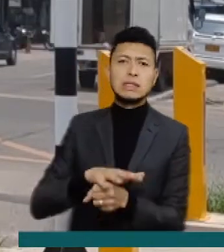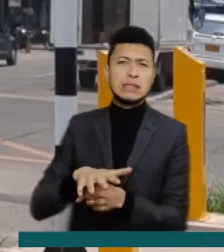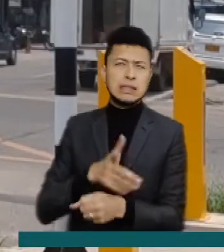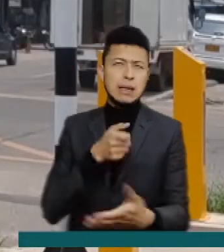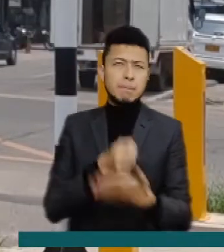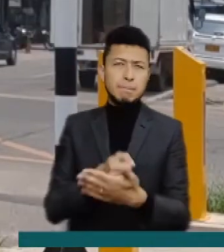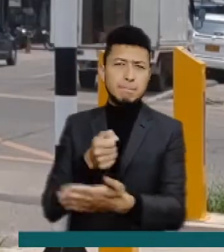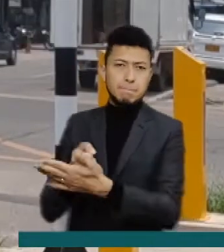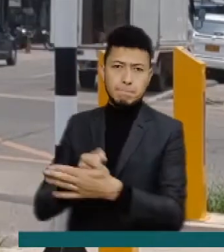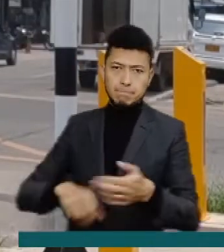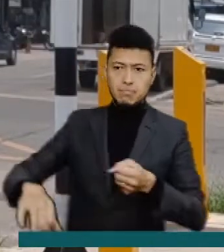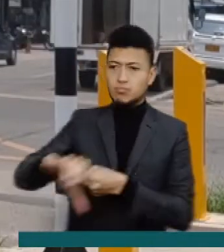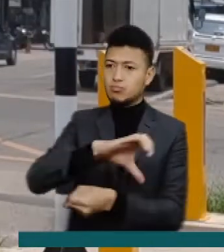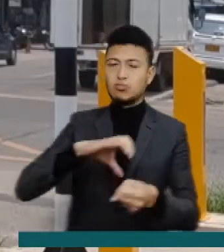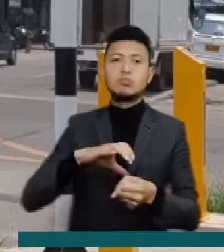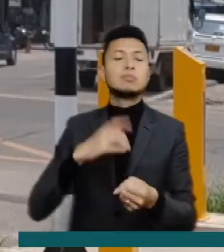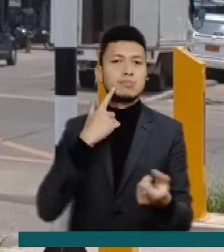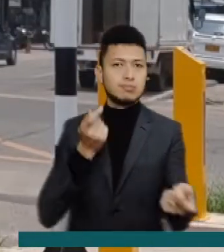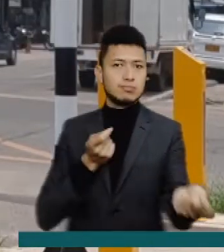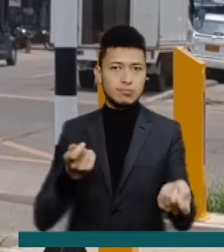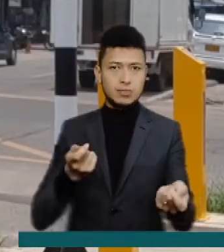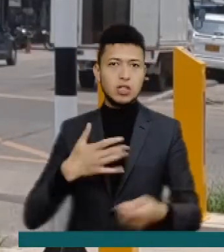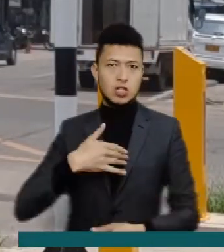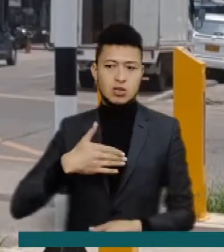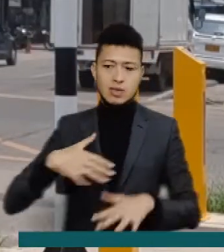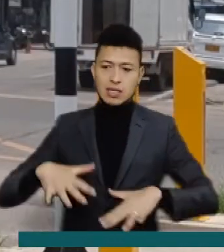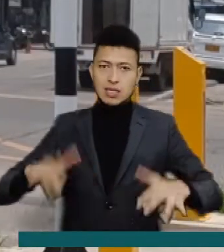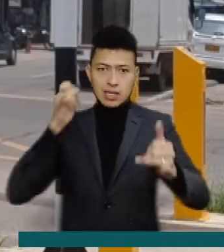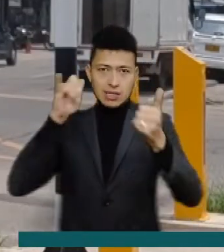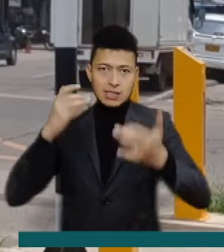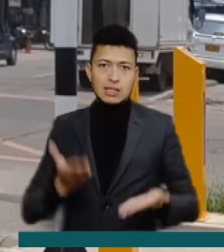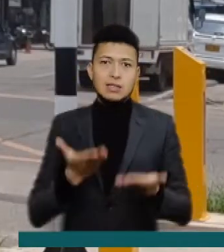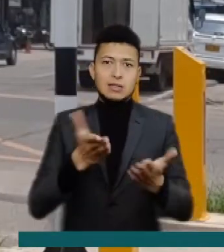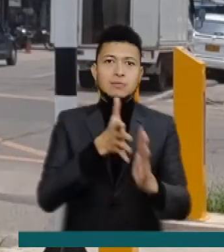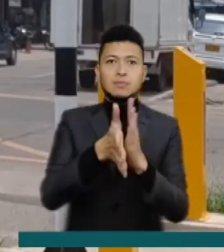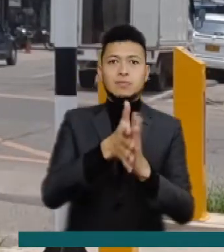accidentalidad vial en la ciudad. Desde Yopal en Casanare, para Enlace 13, informó Johan Solano.